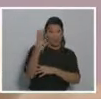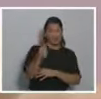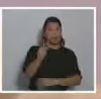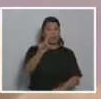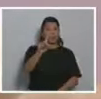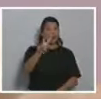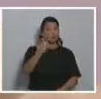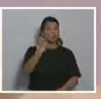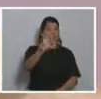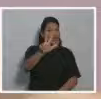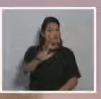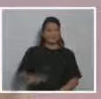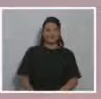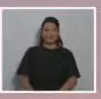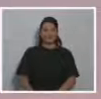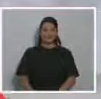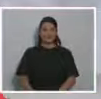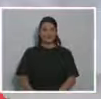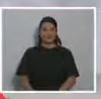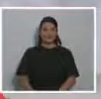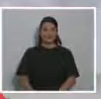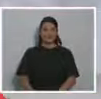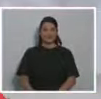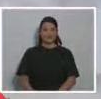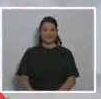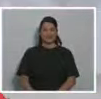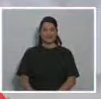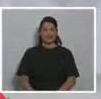de 1, 2 y 3.